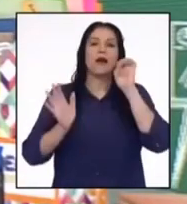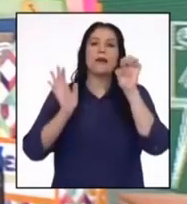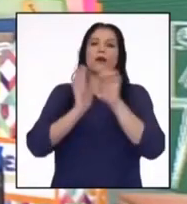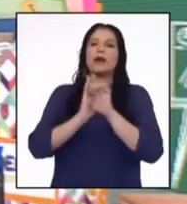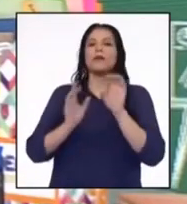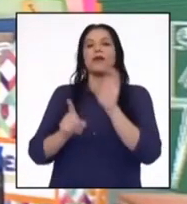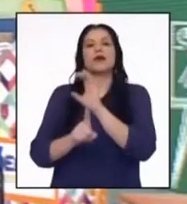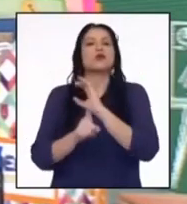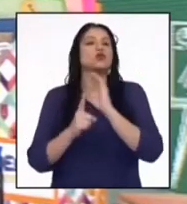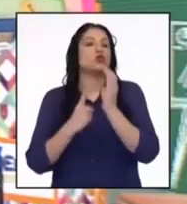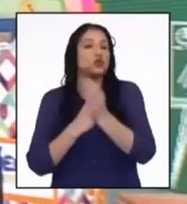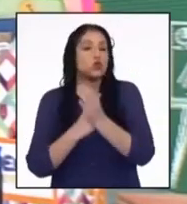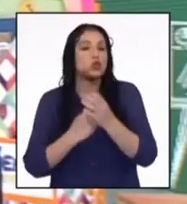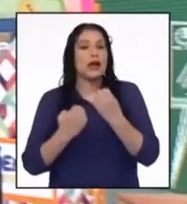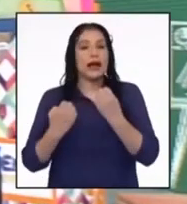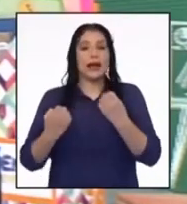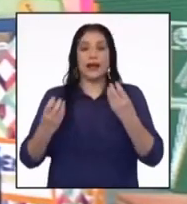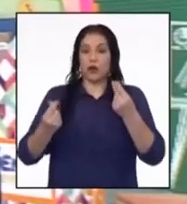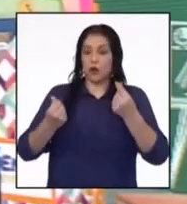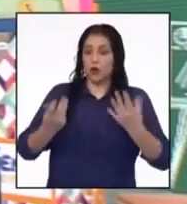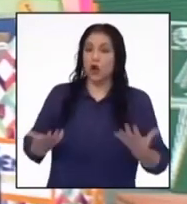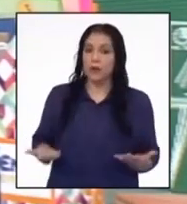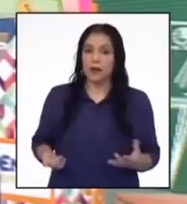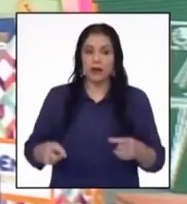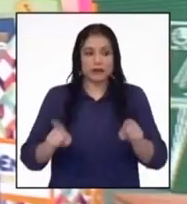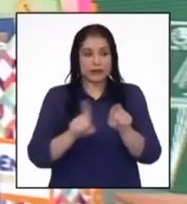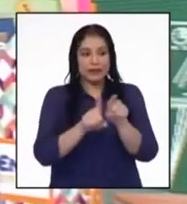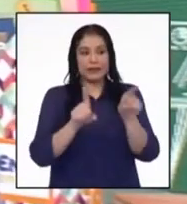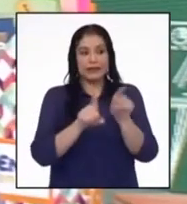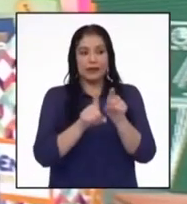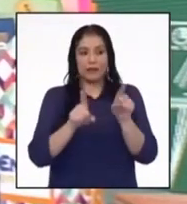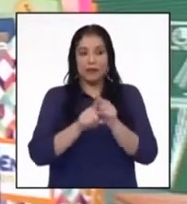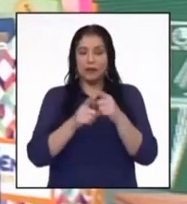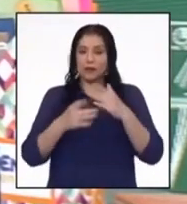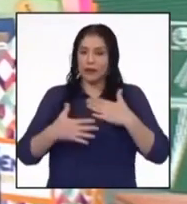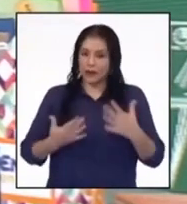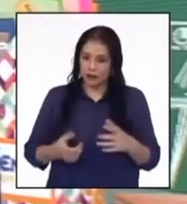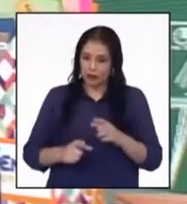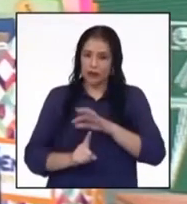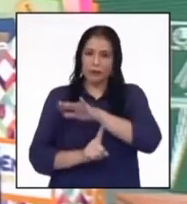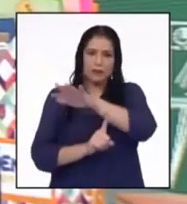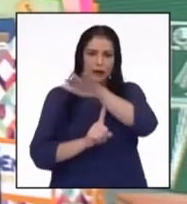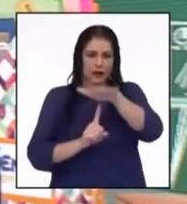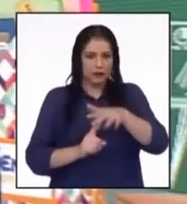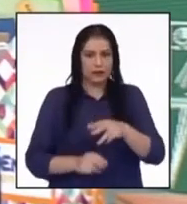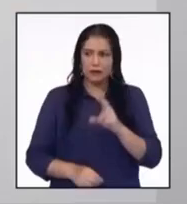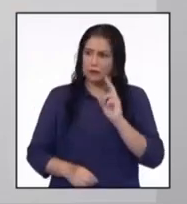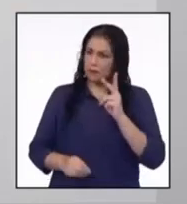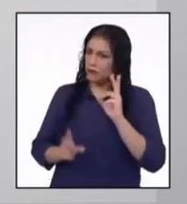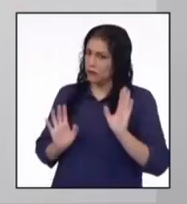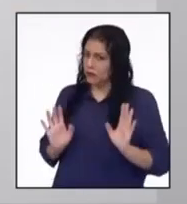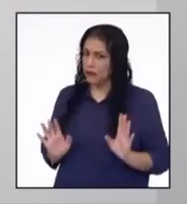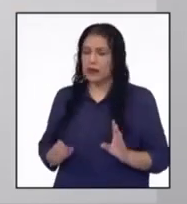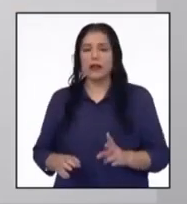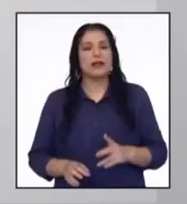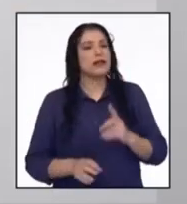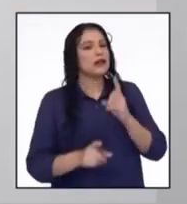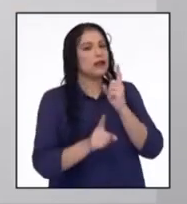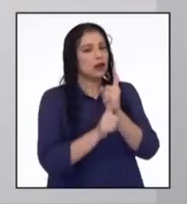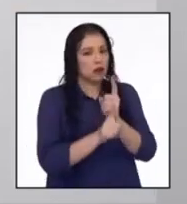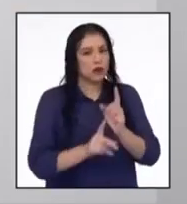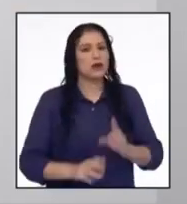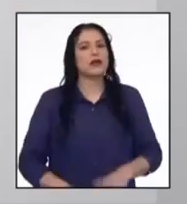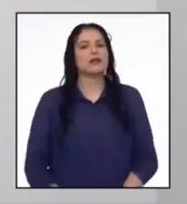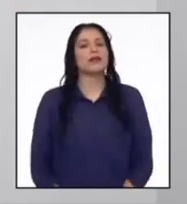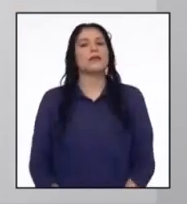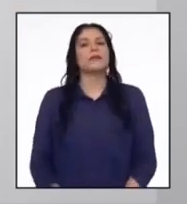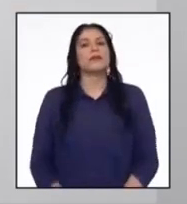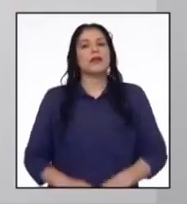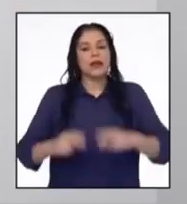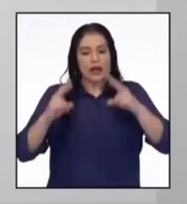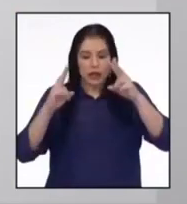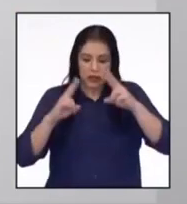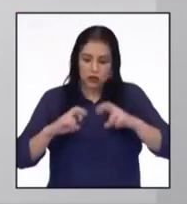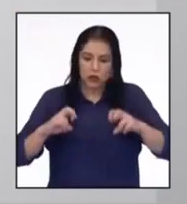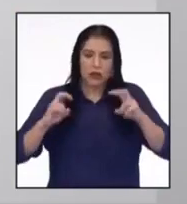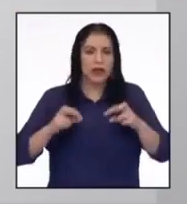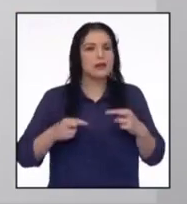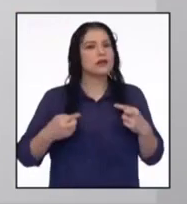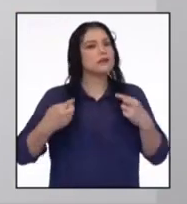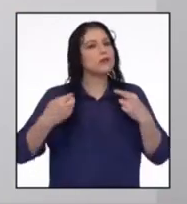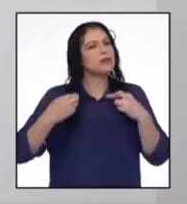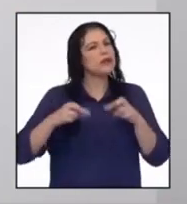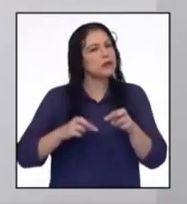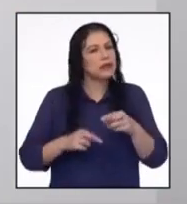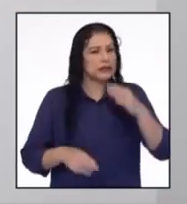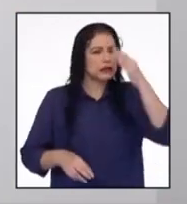factores culturales, económicos e incluso biológicos y ambientales, ¿no, profesora? Así es, y su análisis